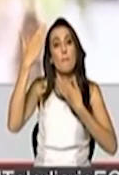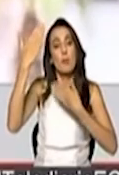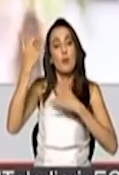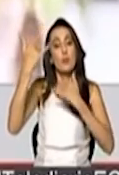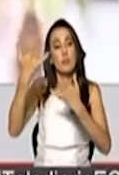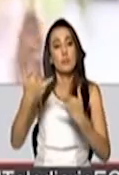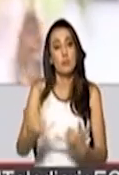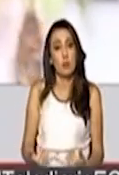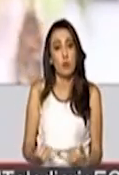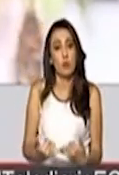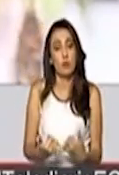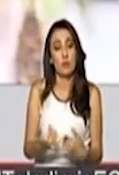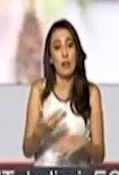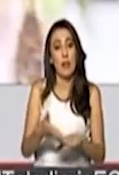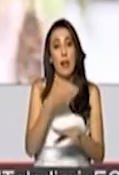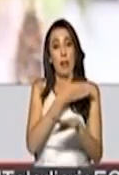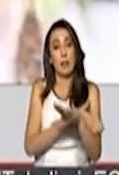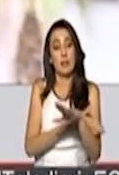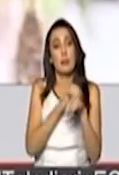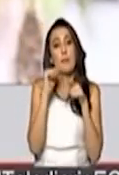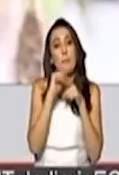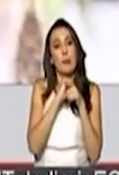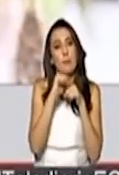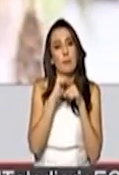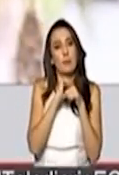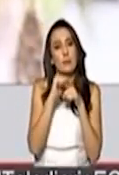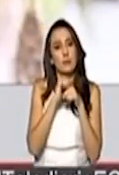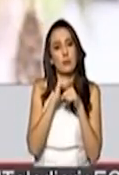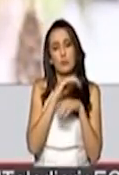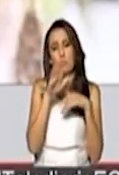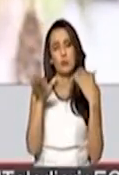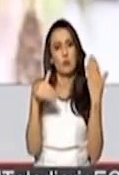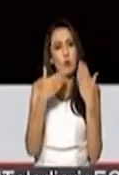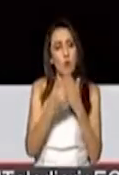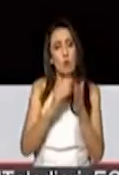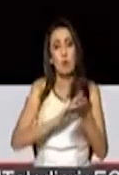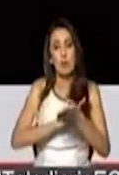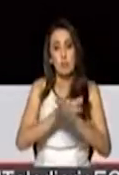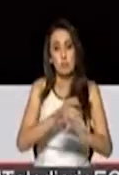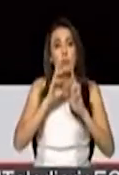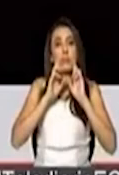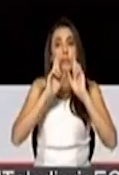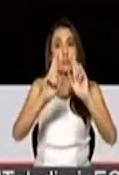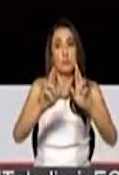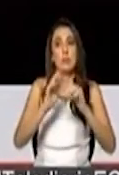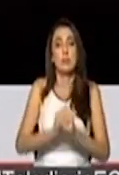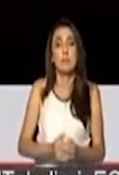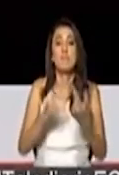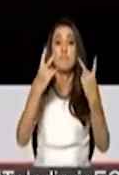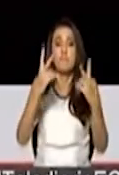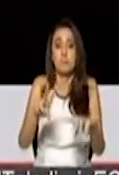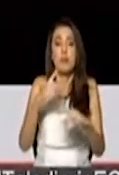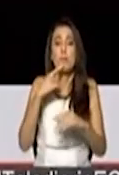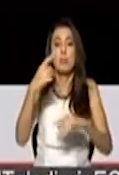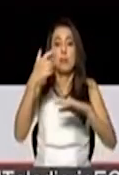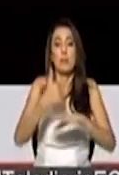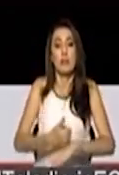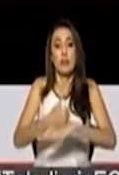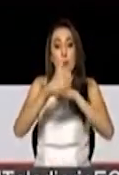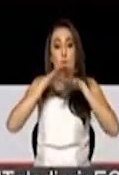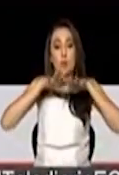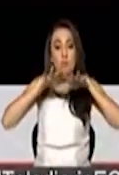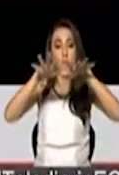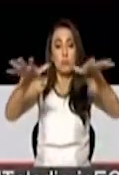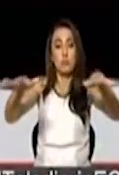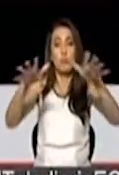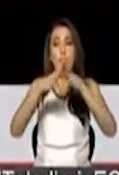ahora calentando la situación, todo lo que pueda llegar a suceder. Roldán señaló que el Ejecutivo desplegará a las